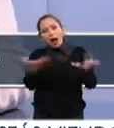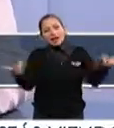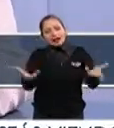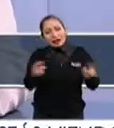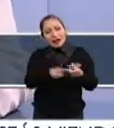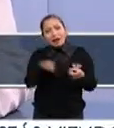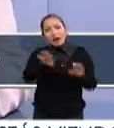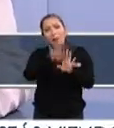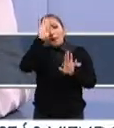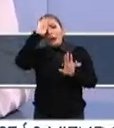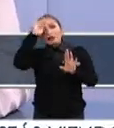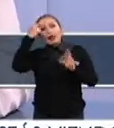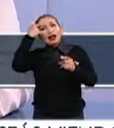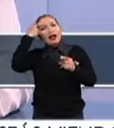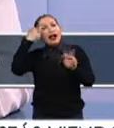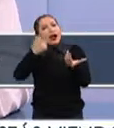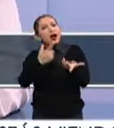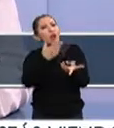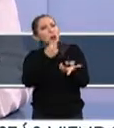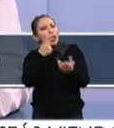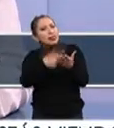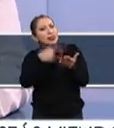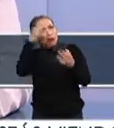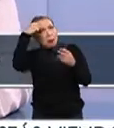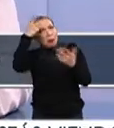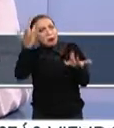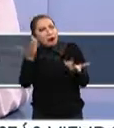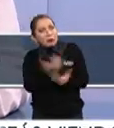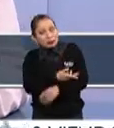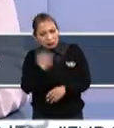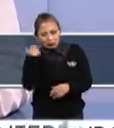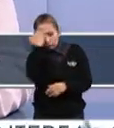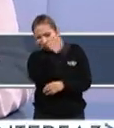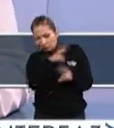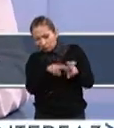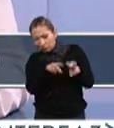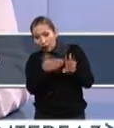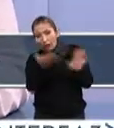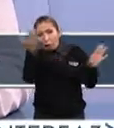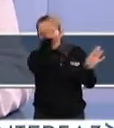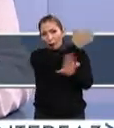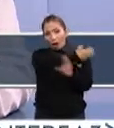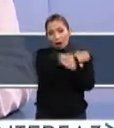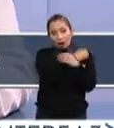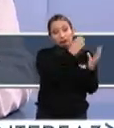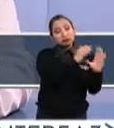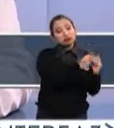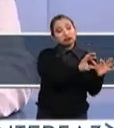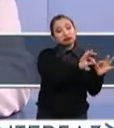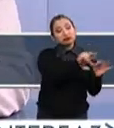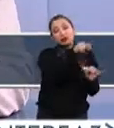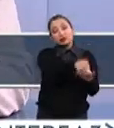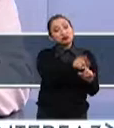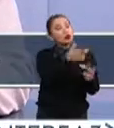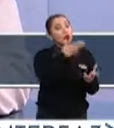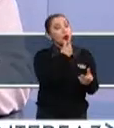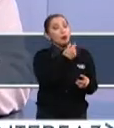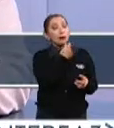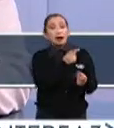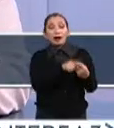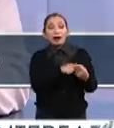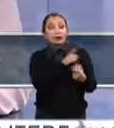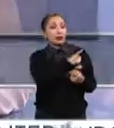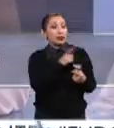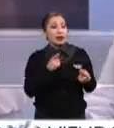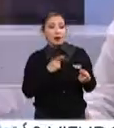comportarnos y cómo debemos pensar, ¿no? Si analizamos un poco cómo hemos sido educados, se nos ha dicho que nosotros